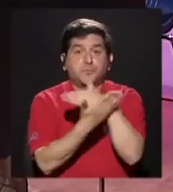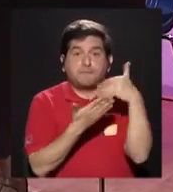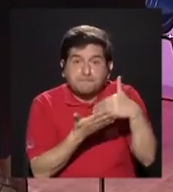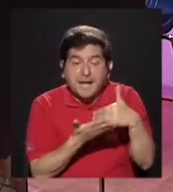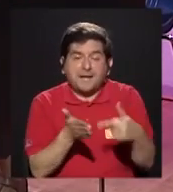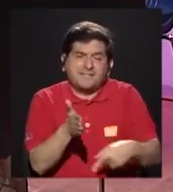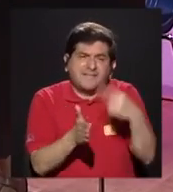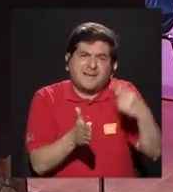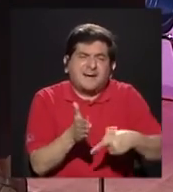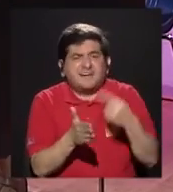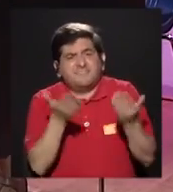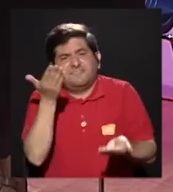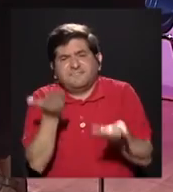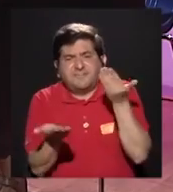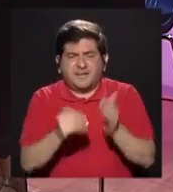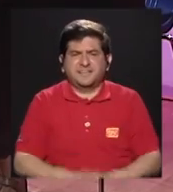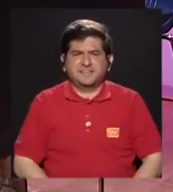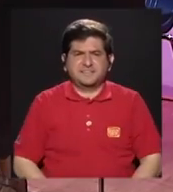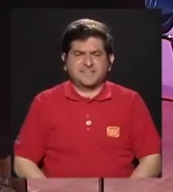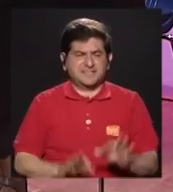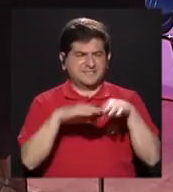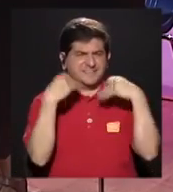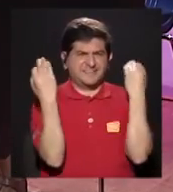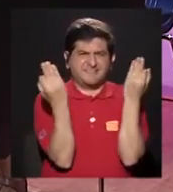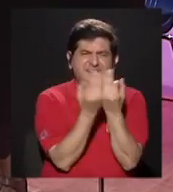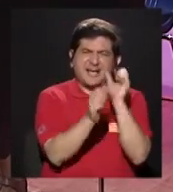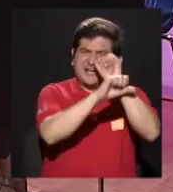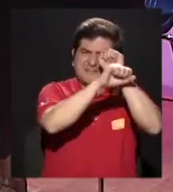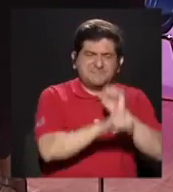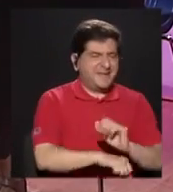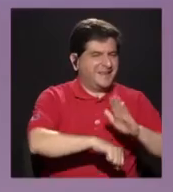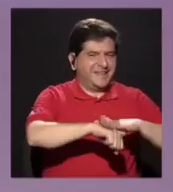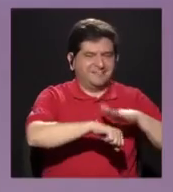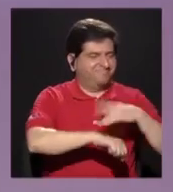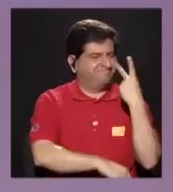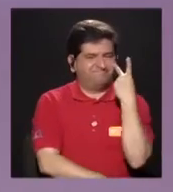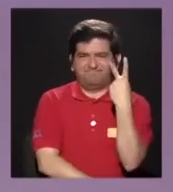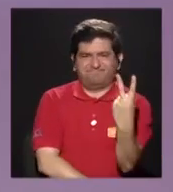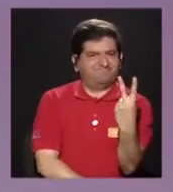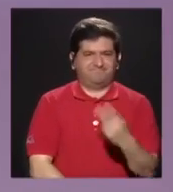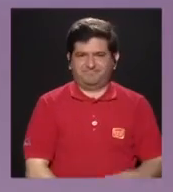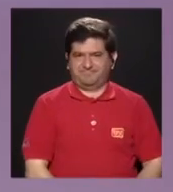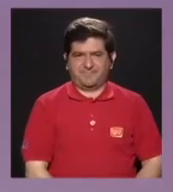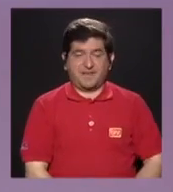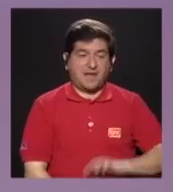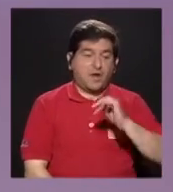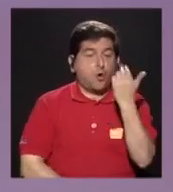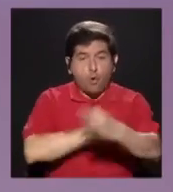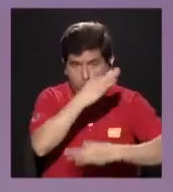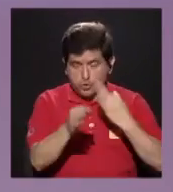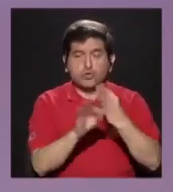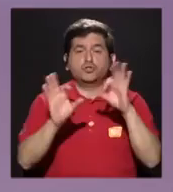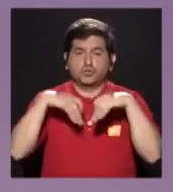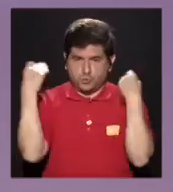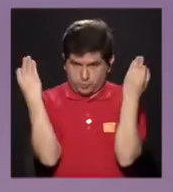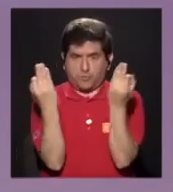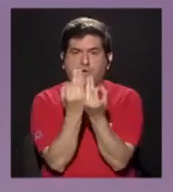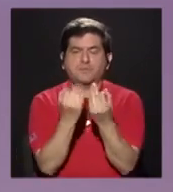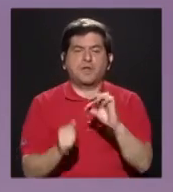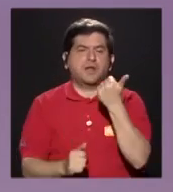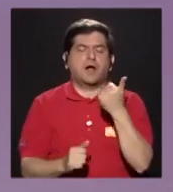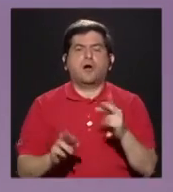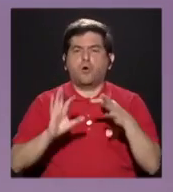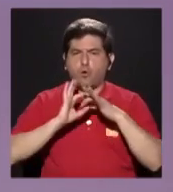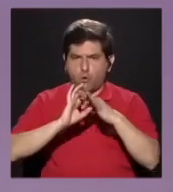de lo que a veces es el ámbito de la familia tradicional no nos permite ver verdad que hay otros tipos de familias hay otros tipos de